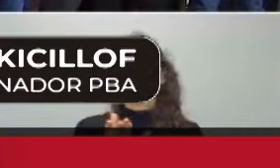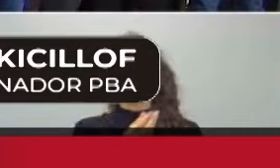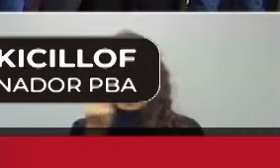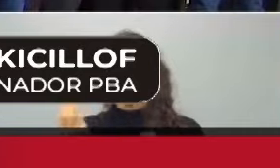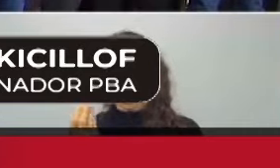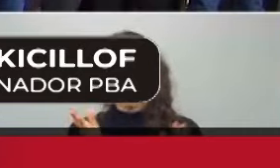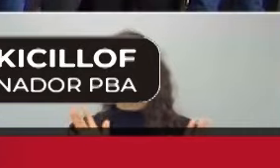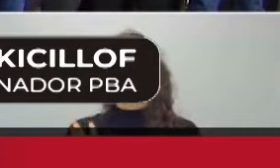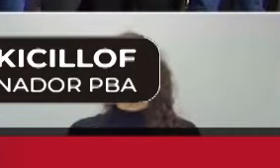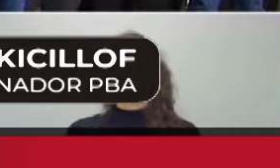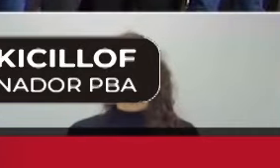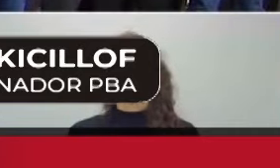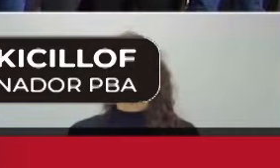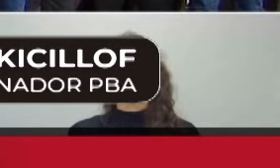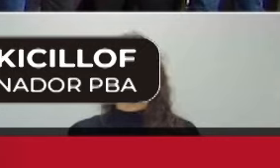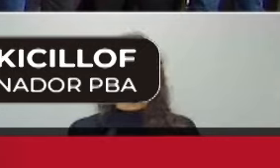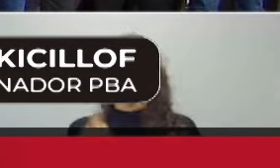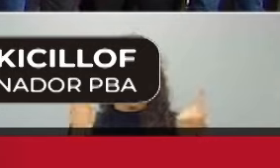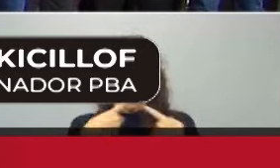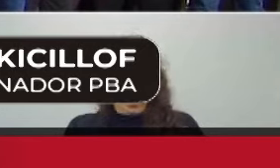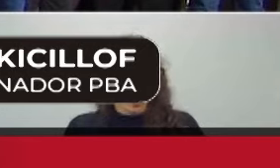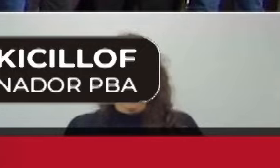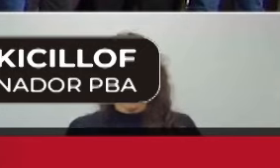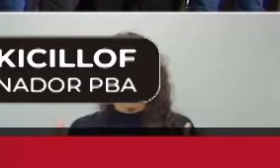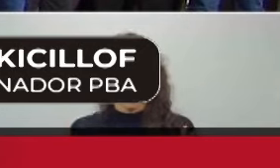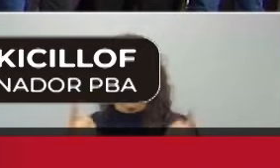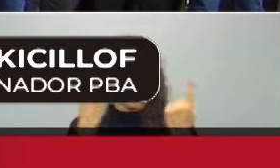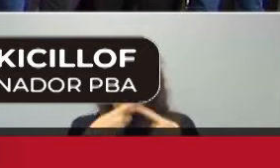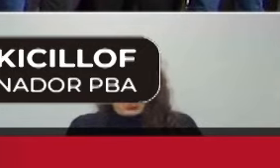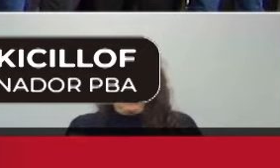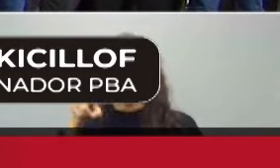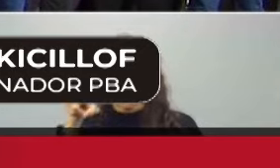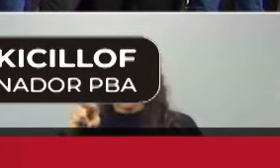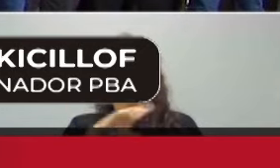concretamente, recursos que de manera ilegal,